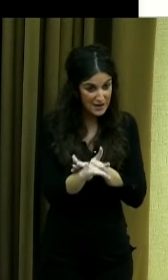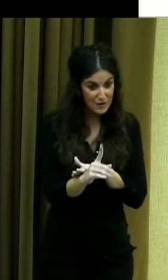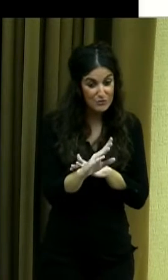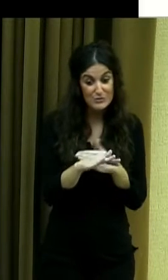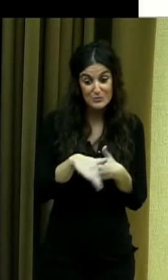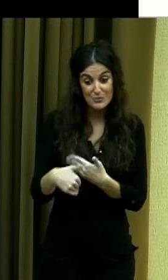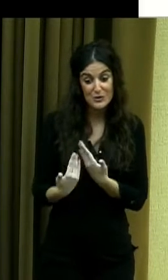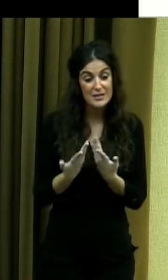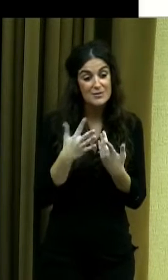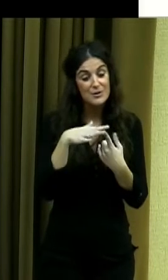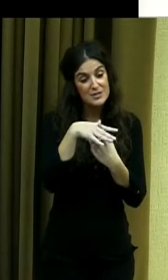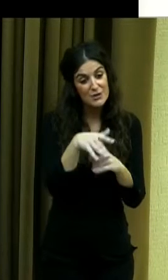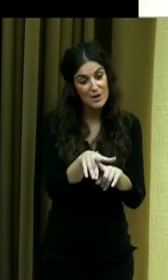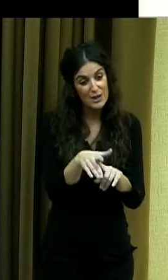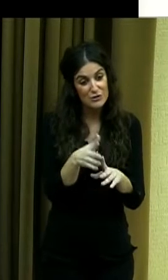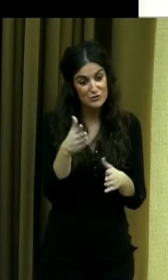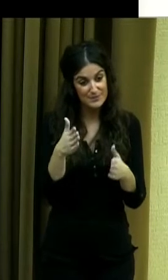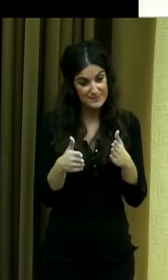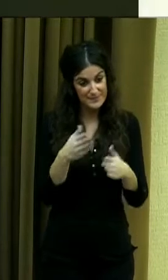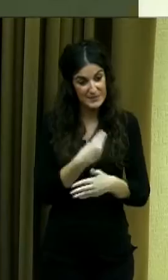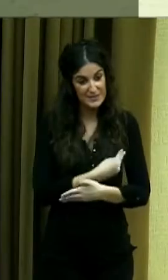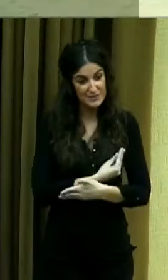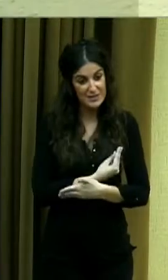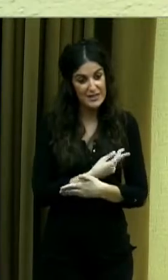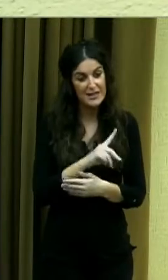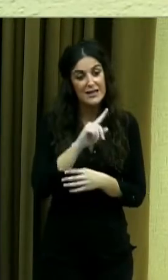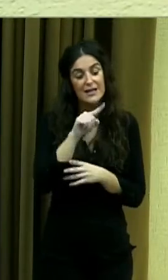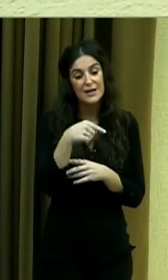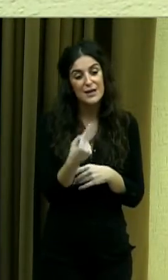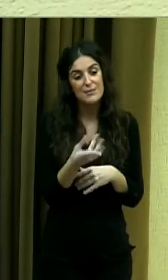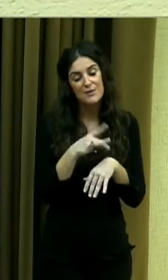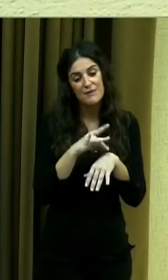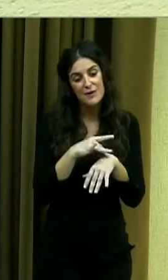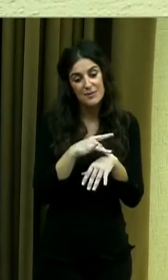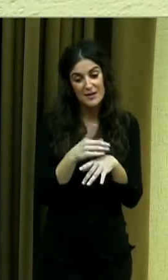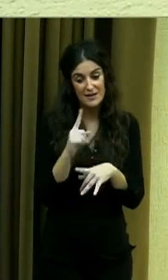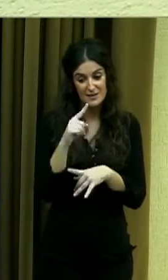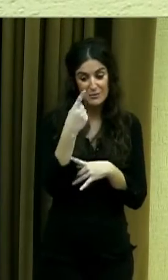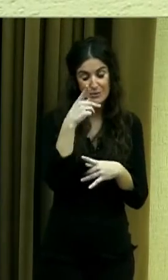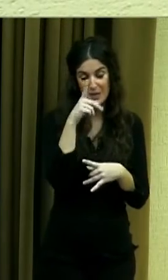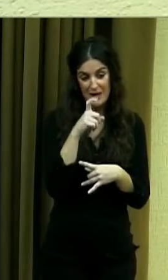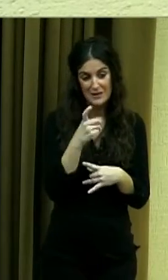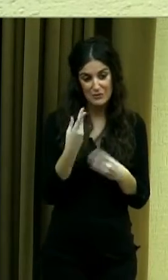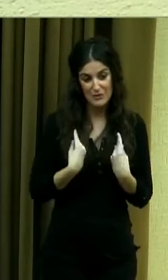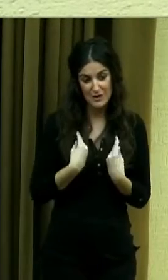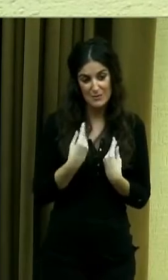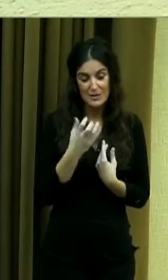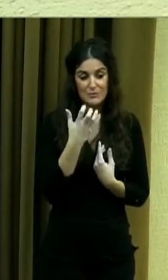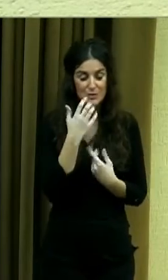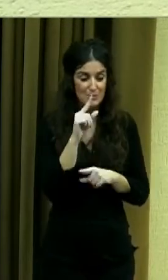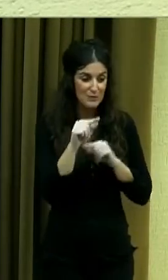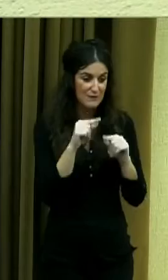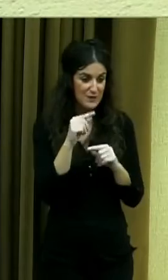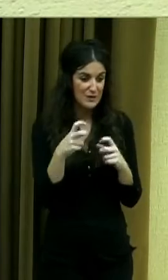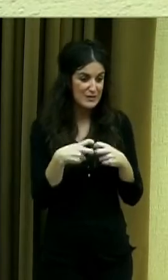último, causas postnatales que son ya más raras, como enfermedades neurológicas que acontecen en los primeros años de la vida, infecciones, tumores,